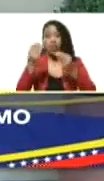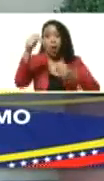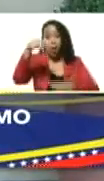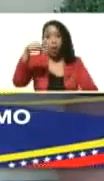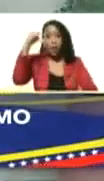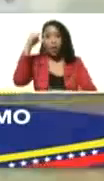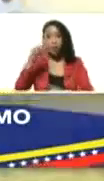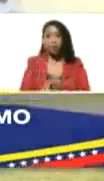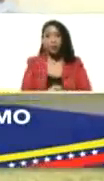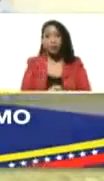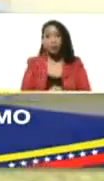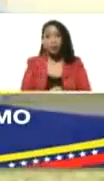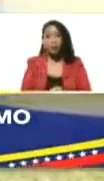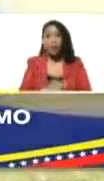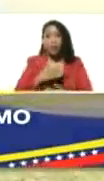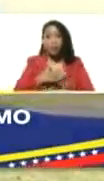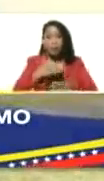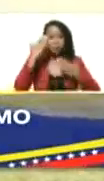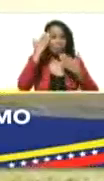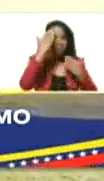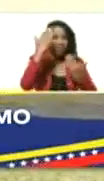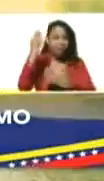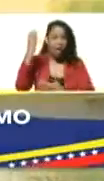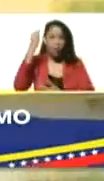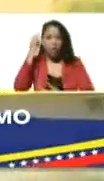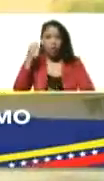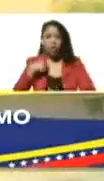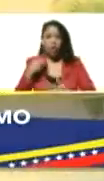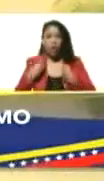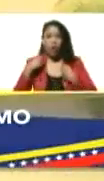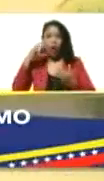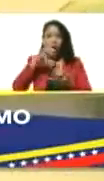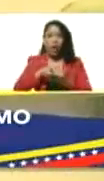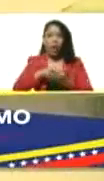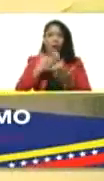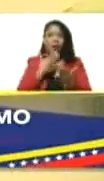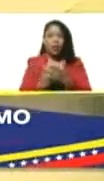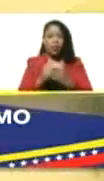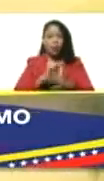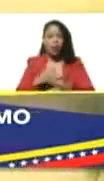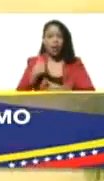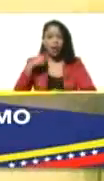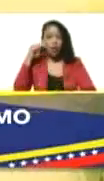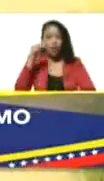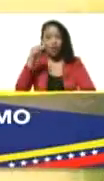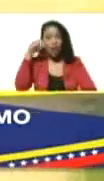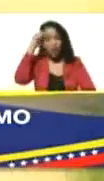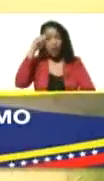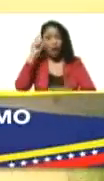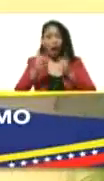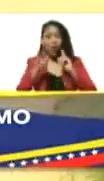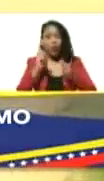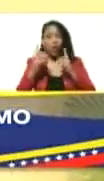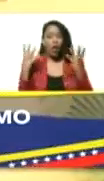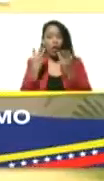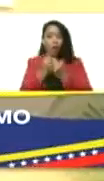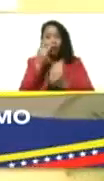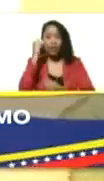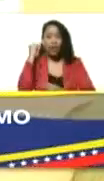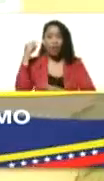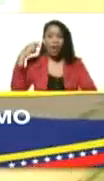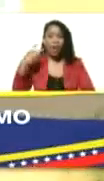hoy. Y darle mis saludos como mujer aragüeña, mi agradecimiento porque pude ver en las imágenes algunos de los compañeros de allá de